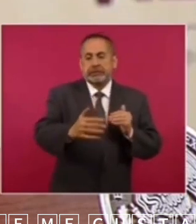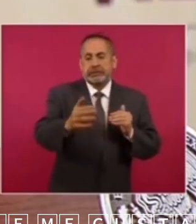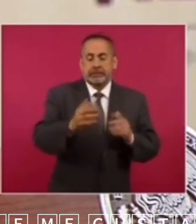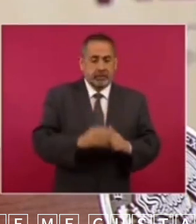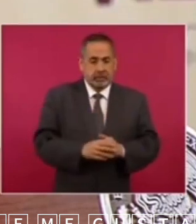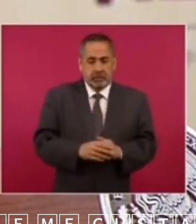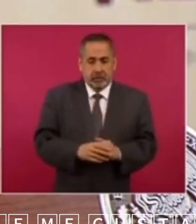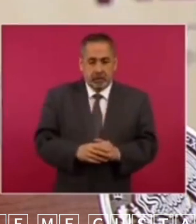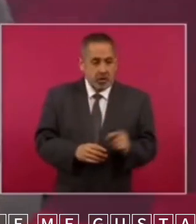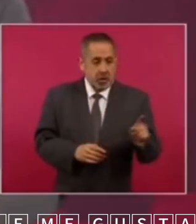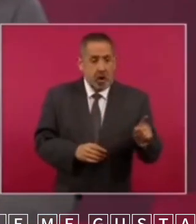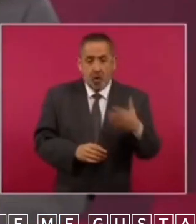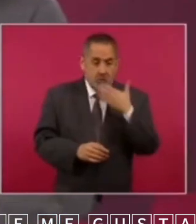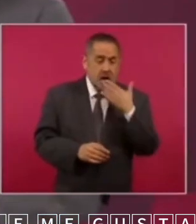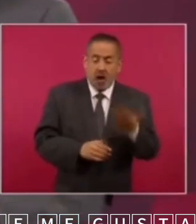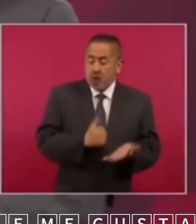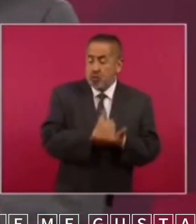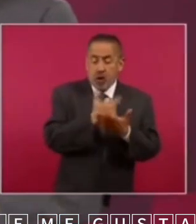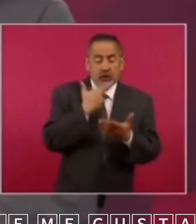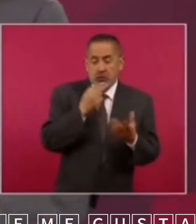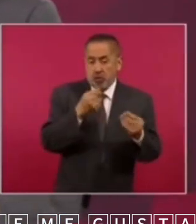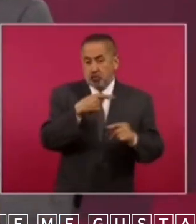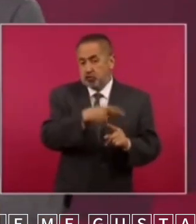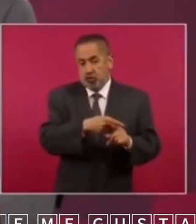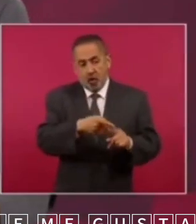Ya es una buena contribución,